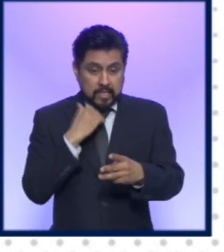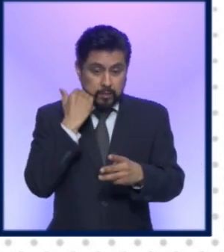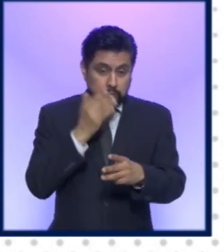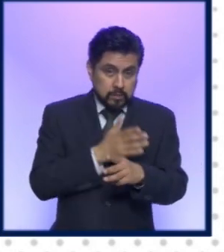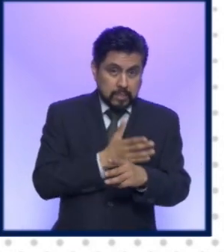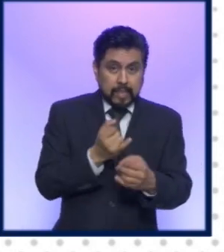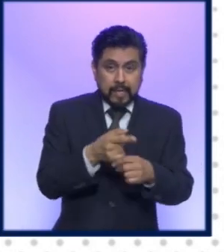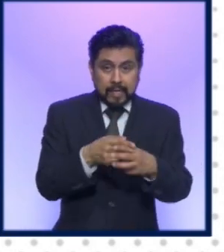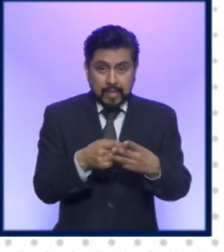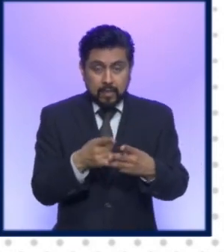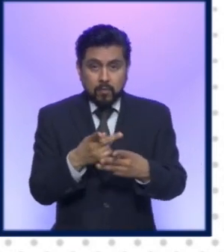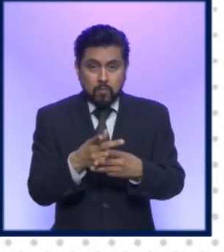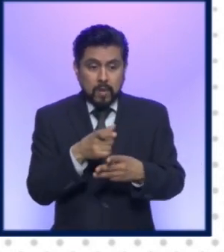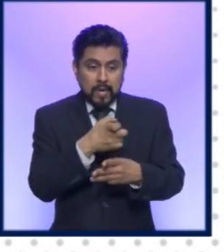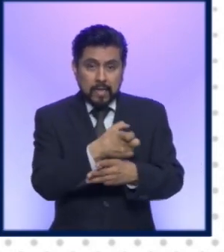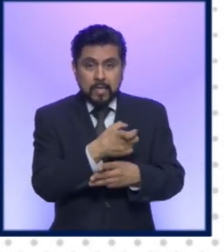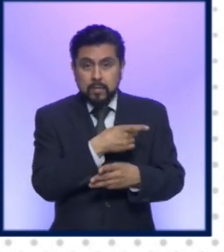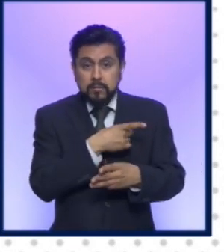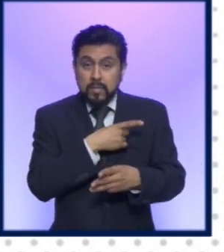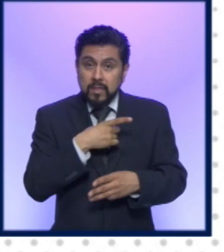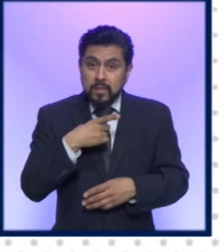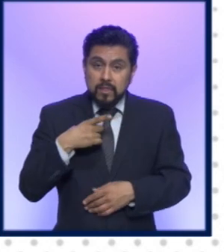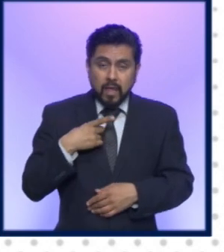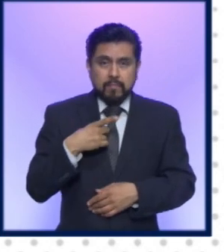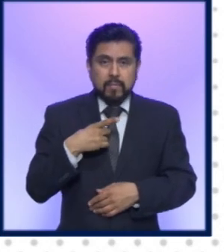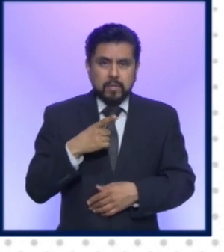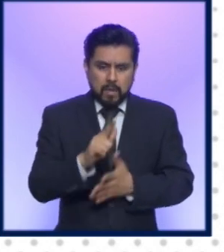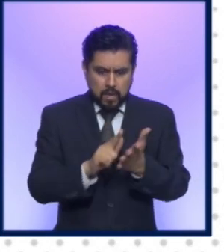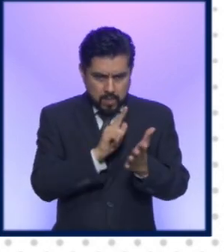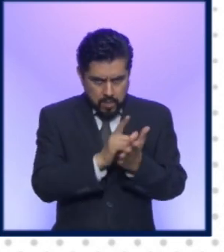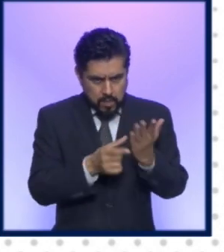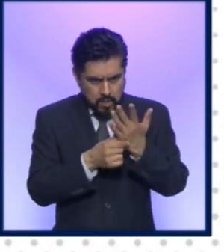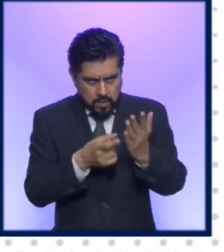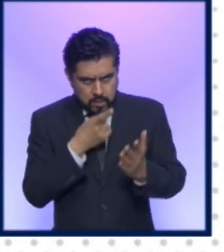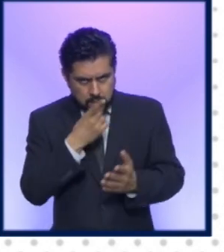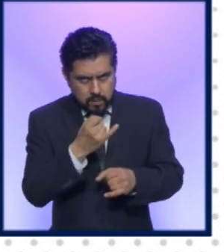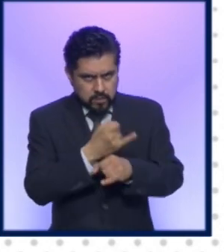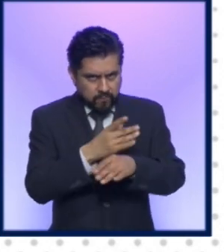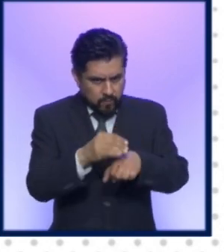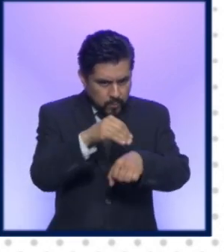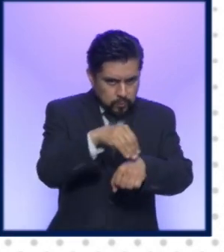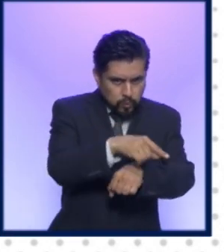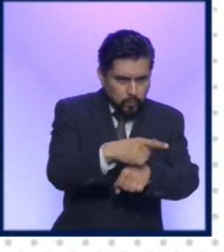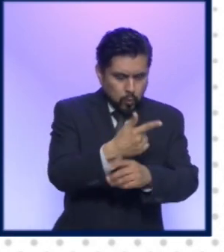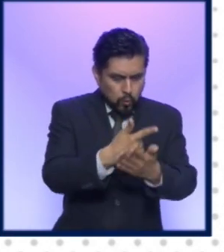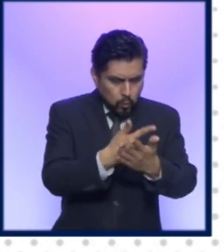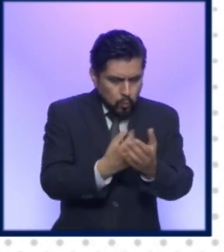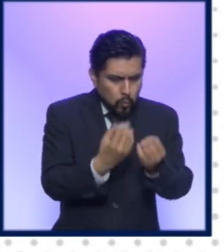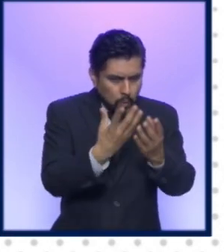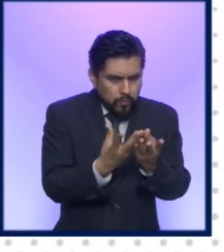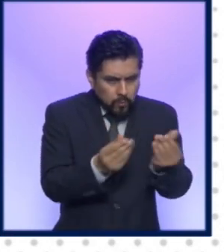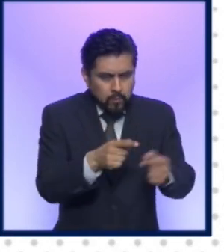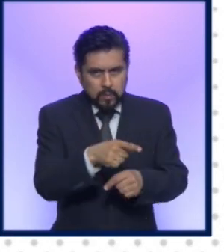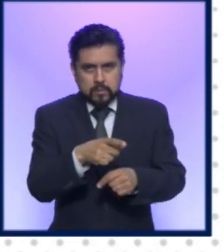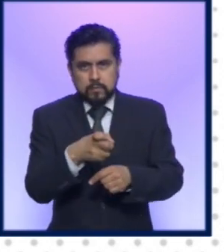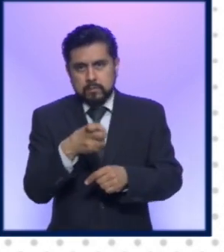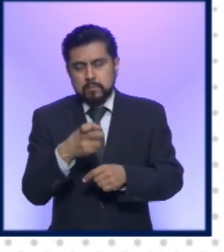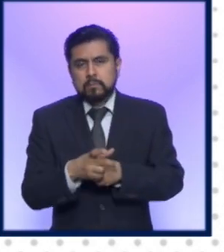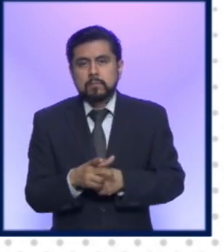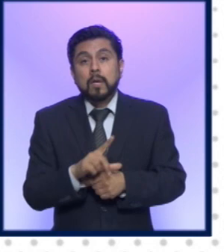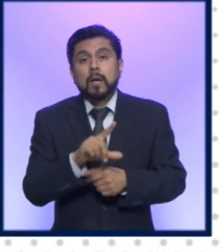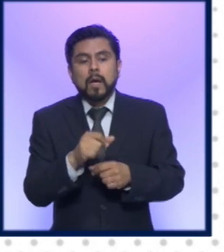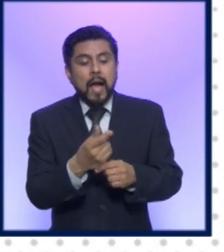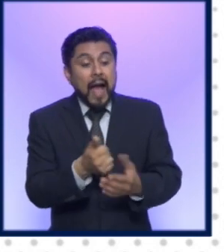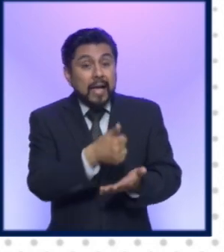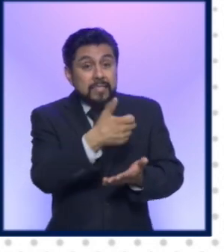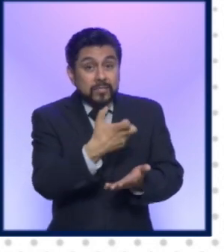candidatos independientes tienen el deber legal de presentar los informes y est esta obligación que hace Qué permite al